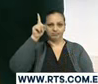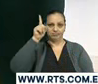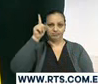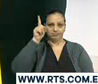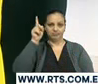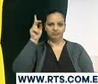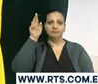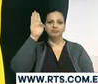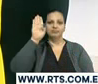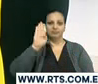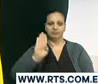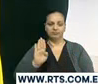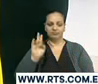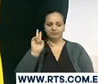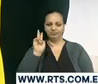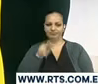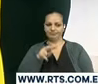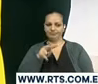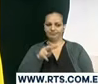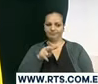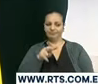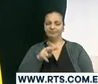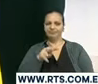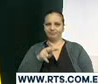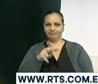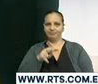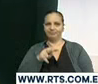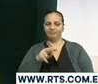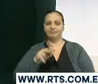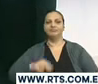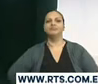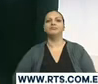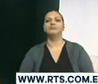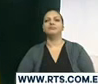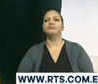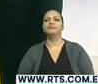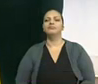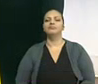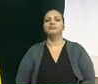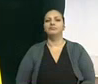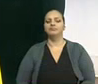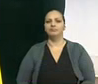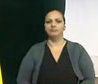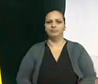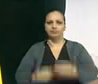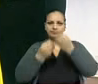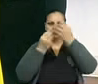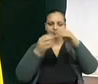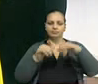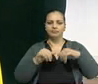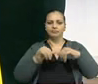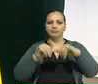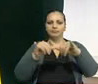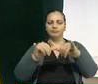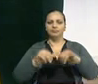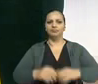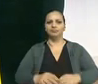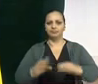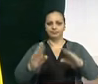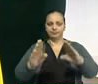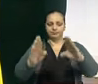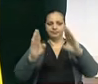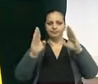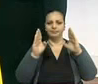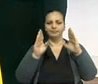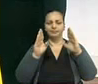unos tongos que tienen de tantas anotaciones. Bueno, continuamos informando. ¡Atención! Ponga mucha atención